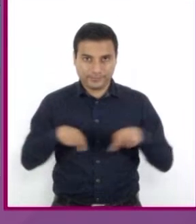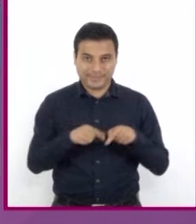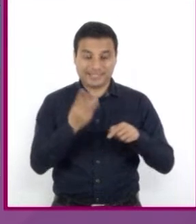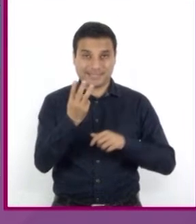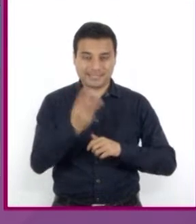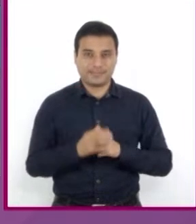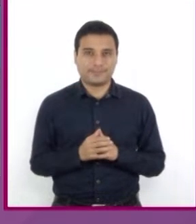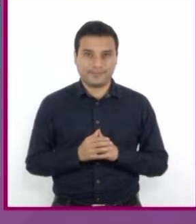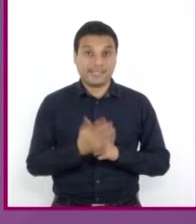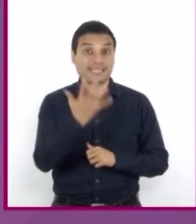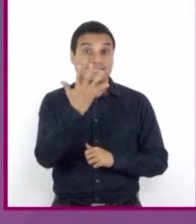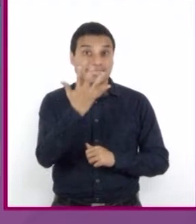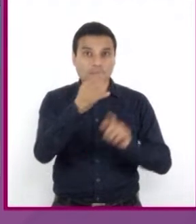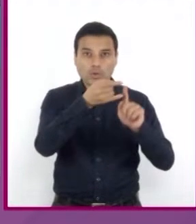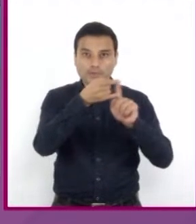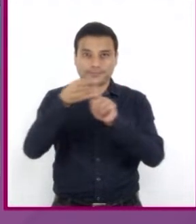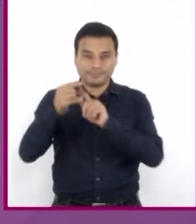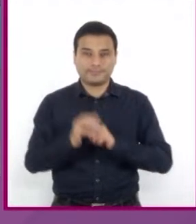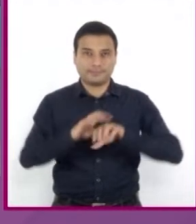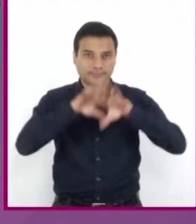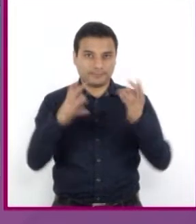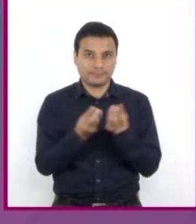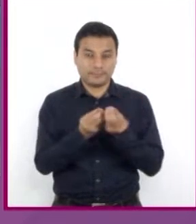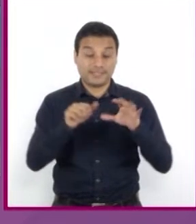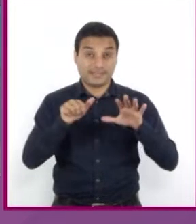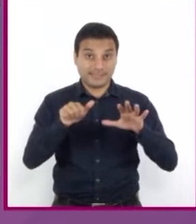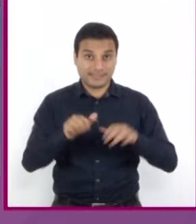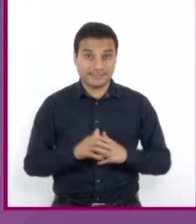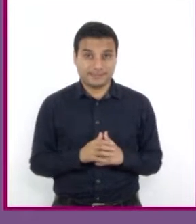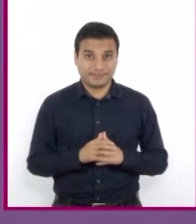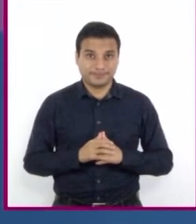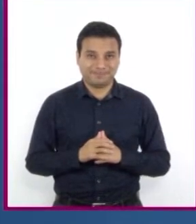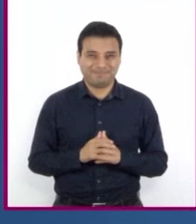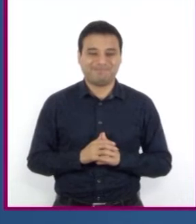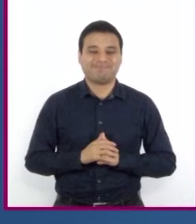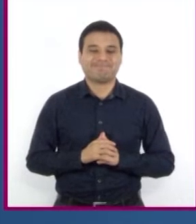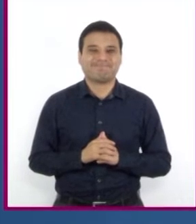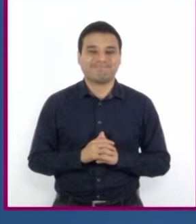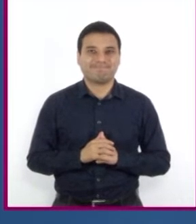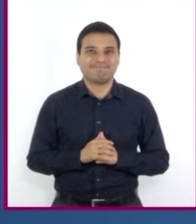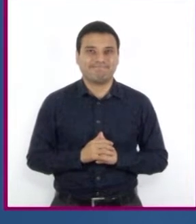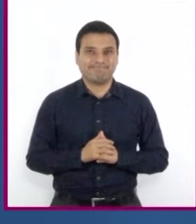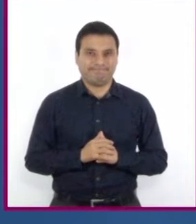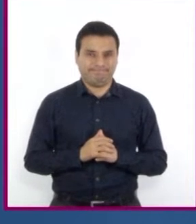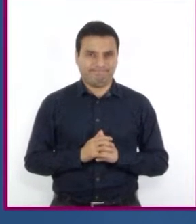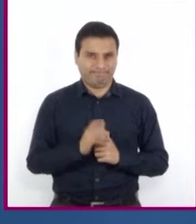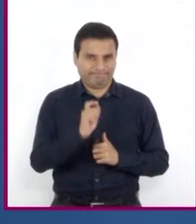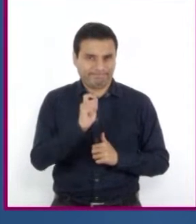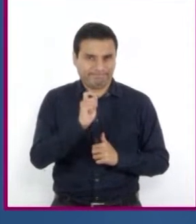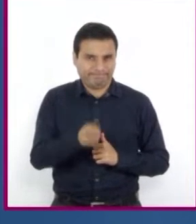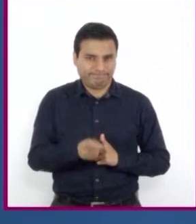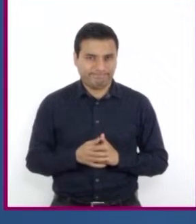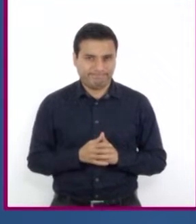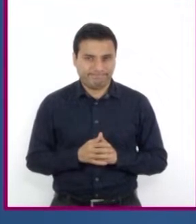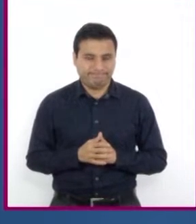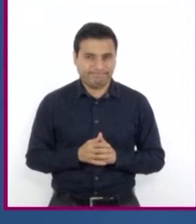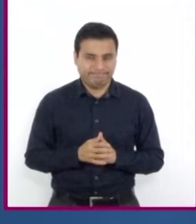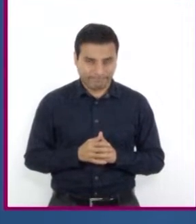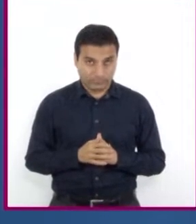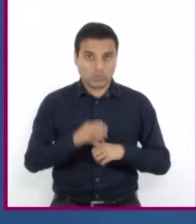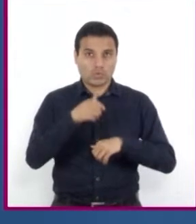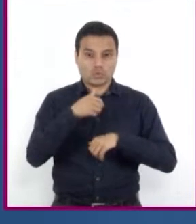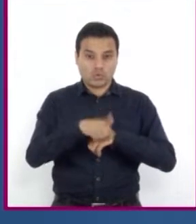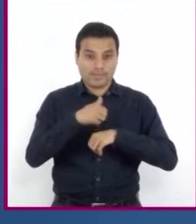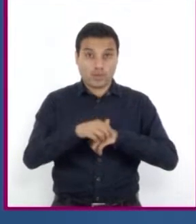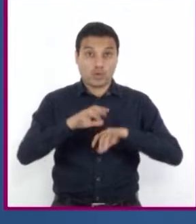tiene 5 losetas por lado y 16 losetas en total. De esta manera, tenemos que el número total